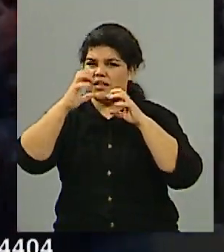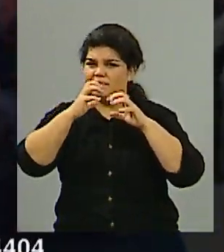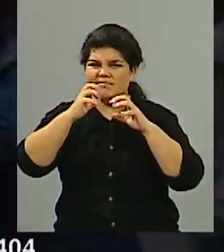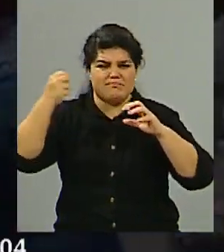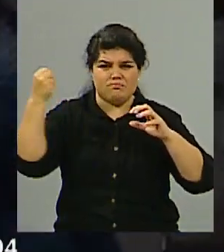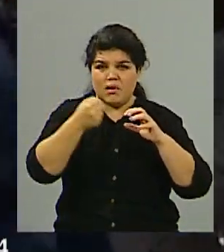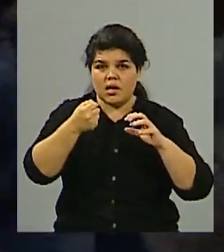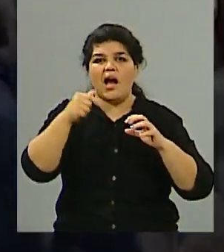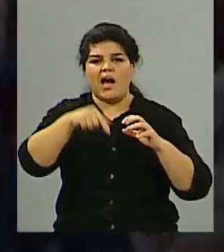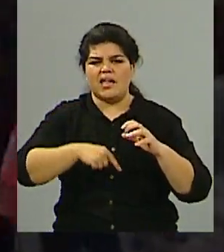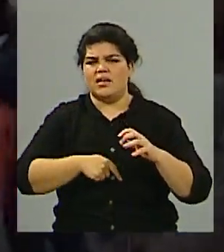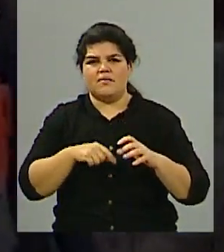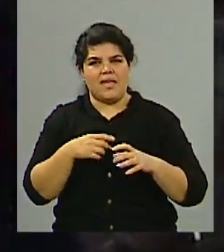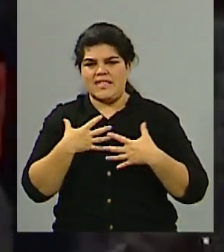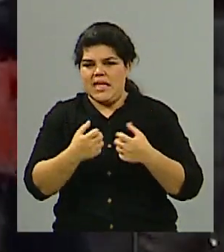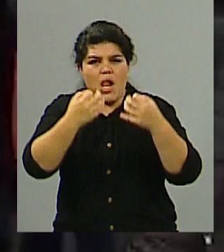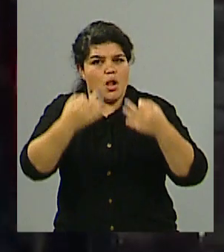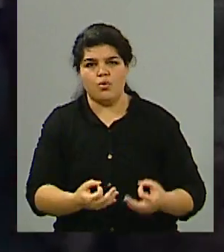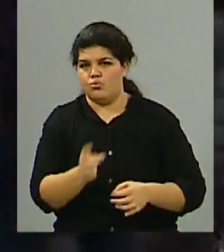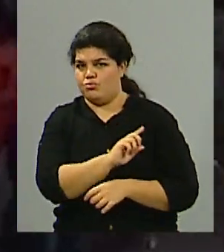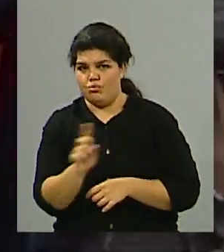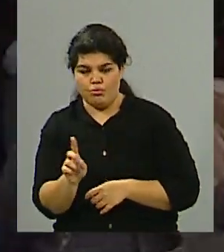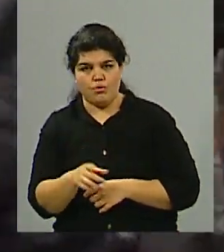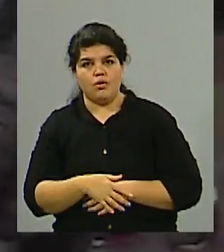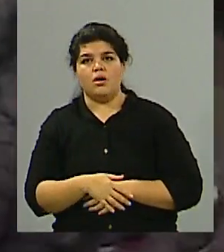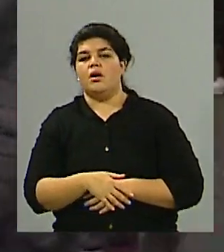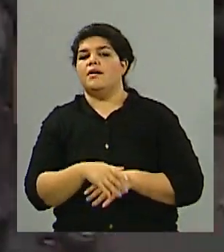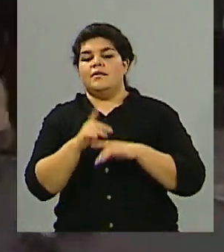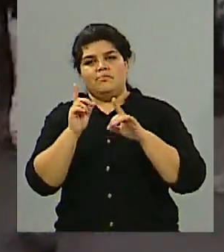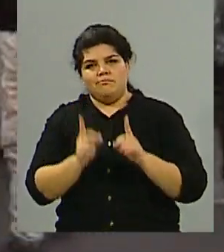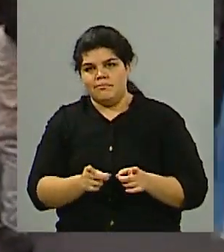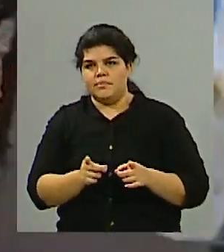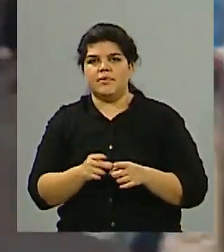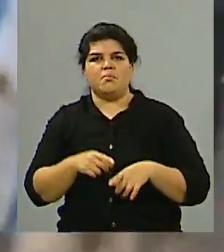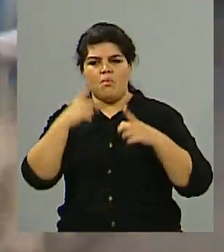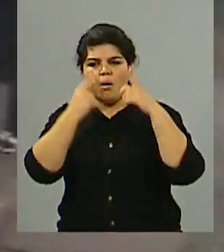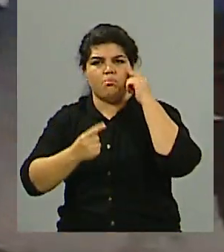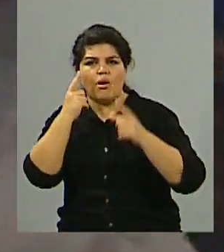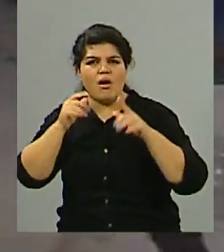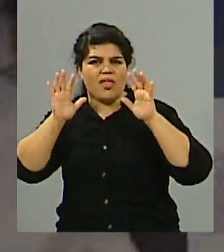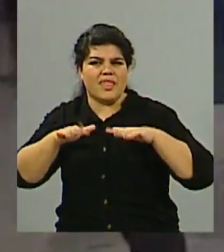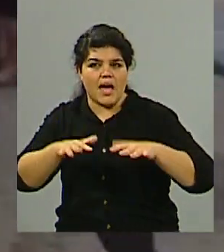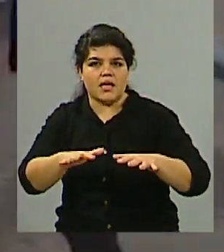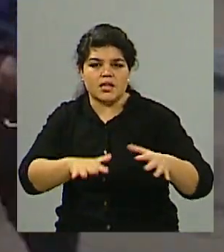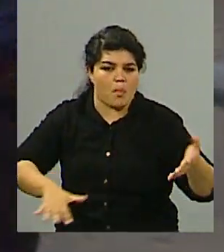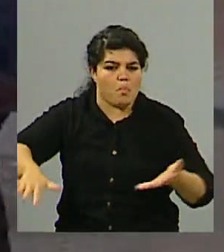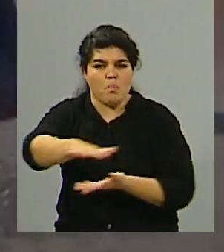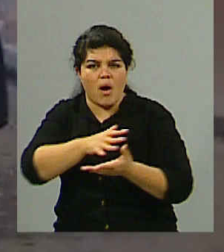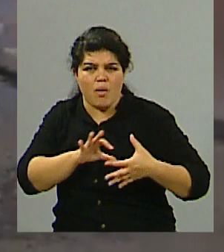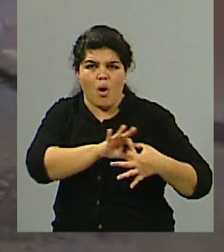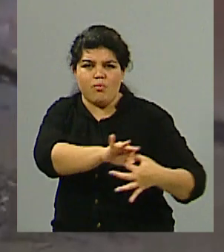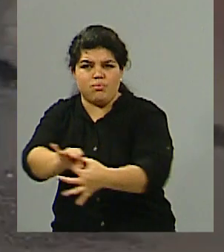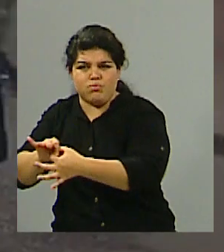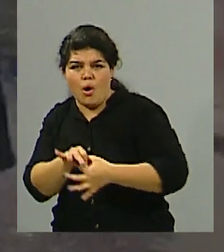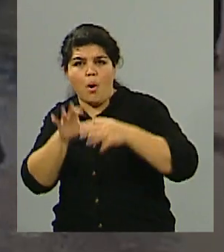delicado, y a eso sumarle el sin filtro que ha habido, ¿no? En las protestas participa todo el pueblo, se ha podido